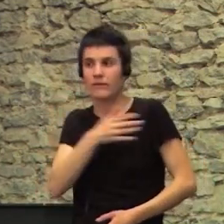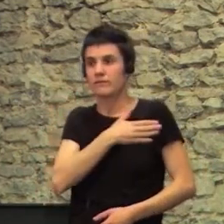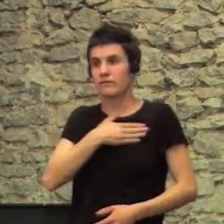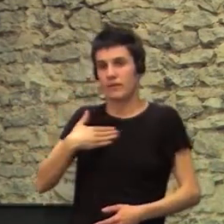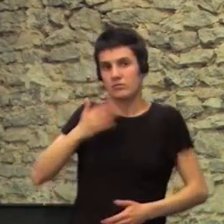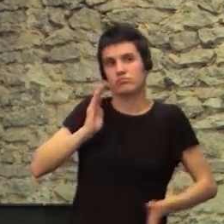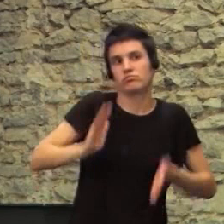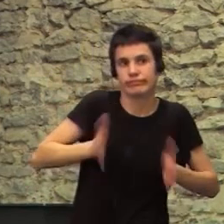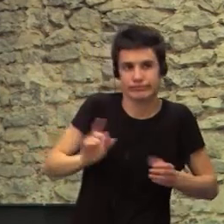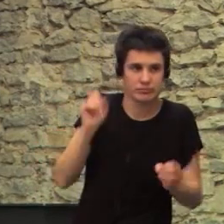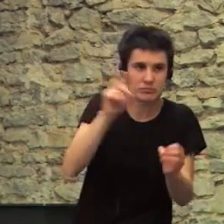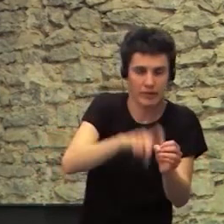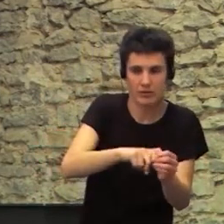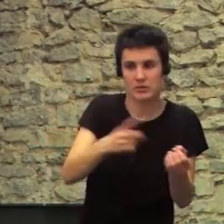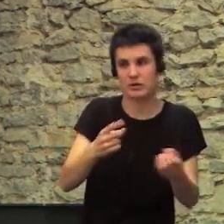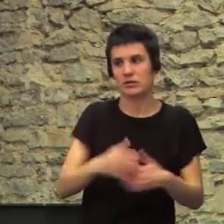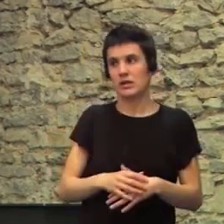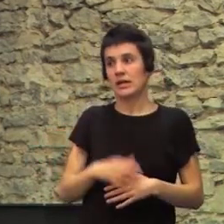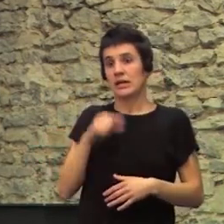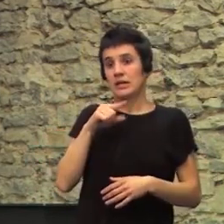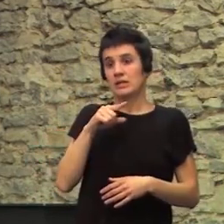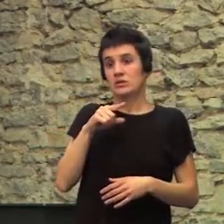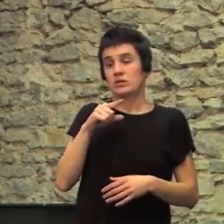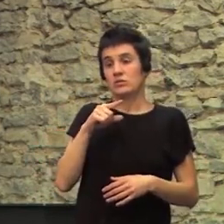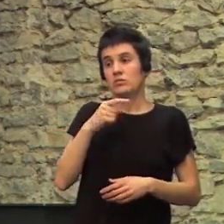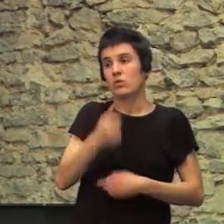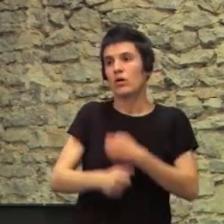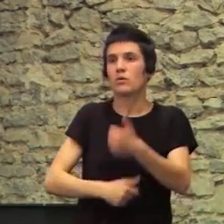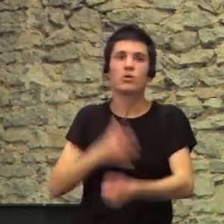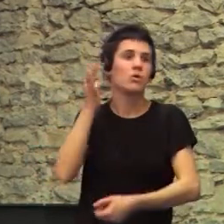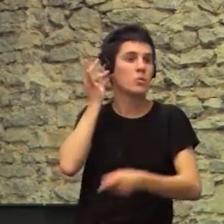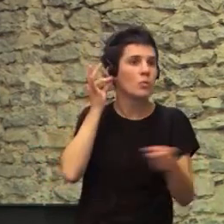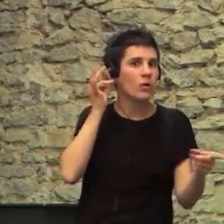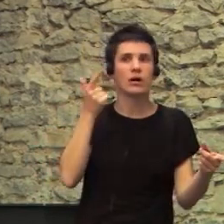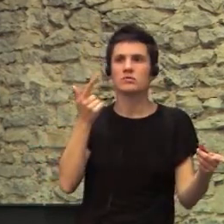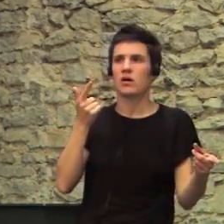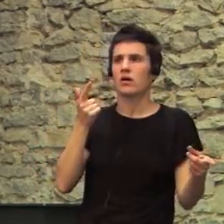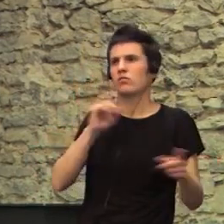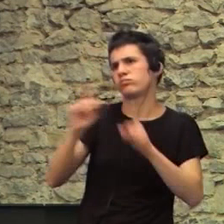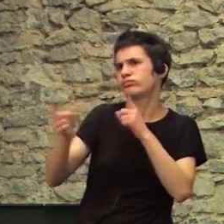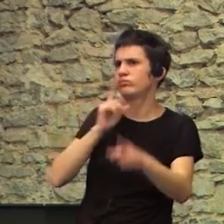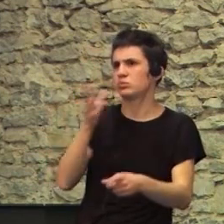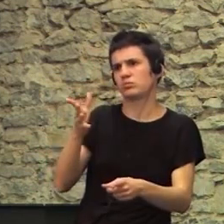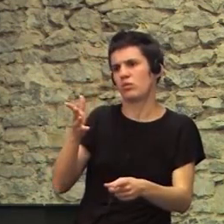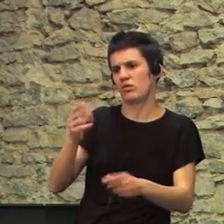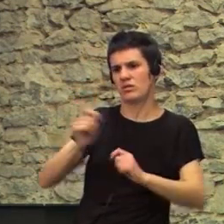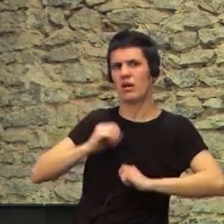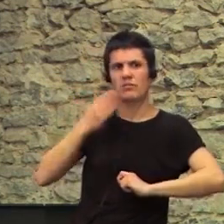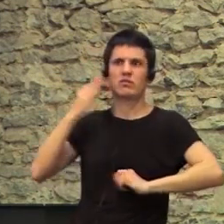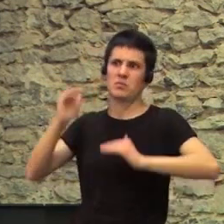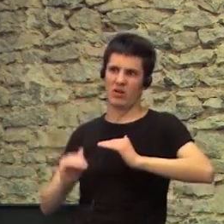en las competiciones. Bueno, esto con el tiempo se quejaron de que era humillante, de que era muy degradante para ellas, y pues